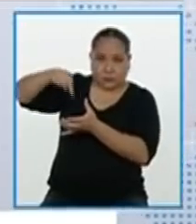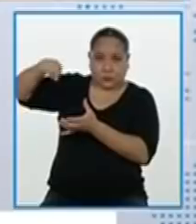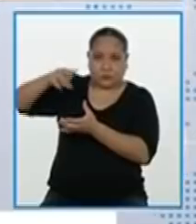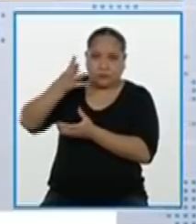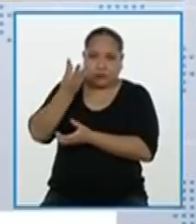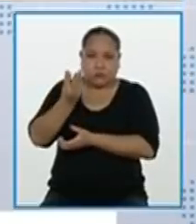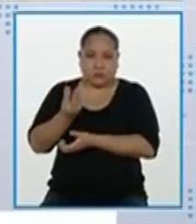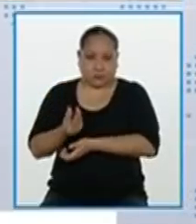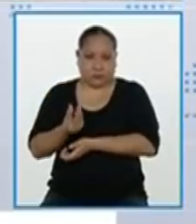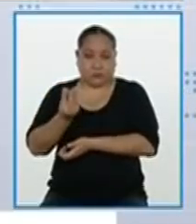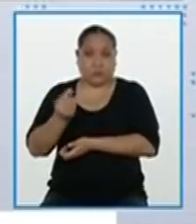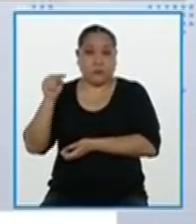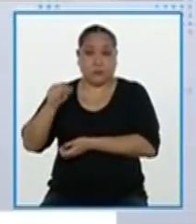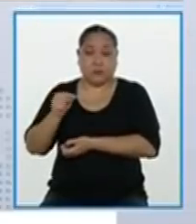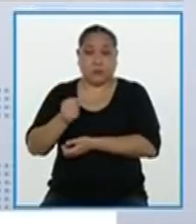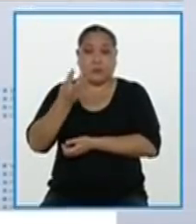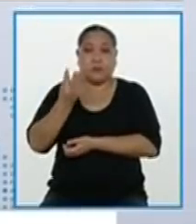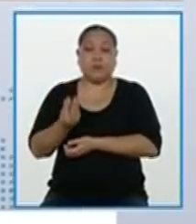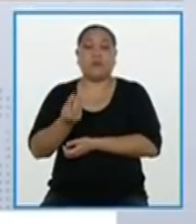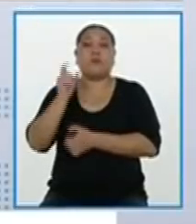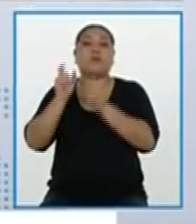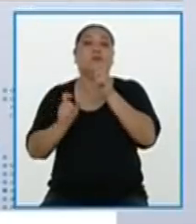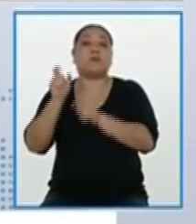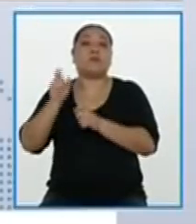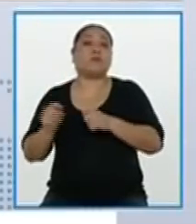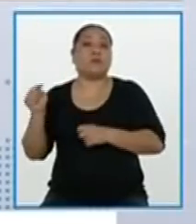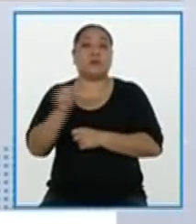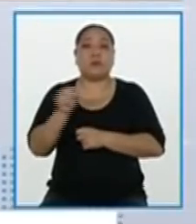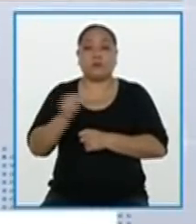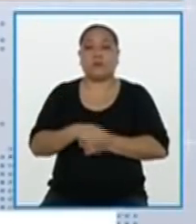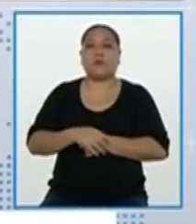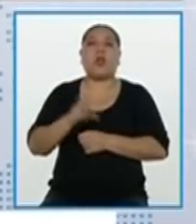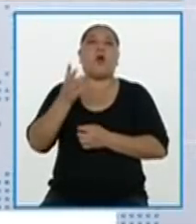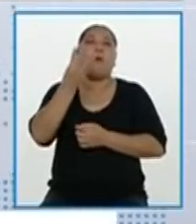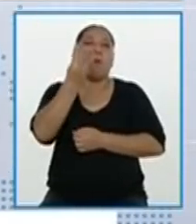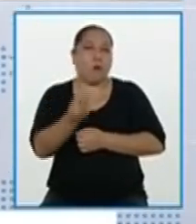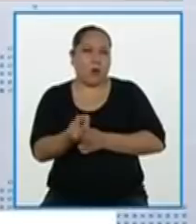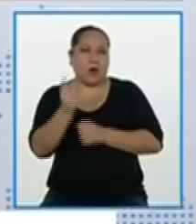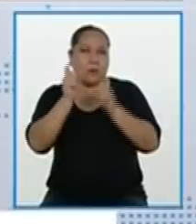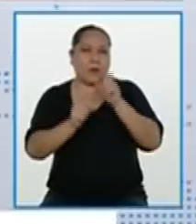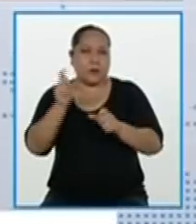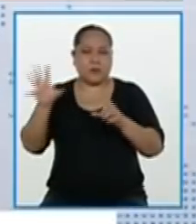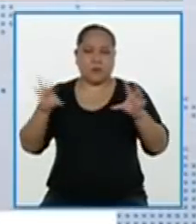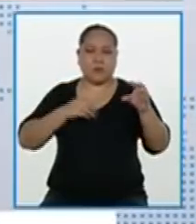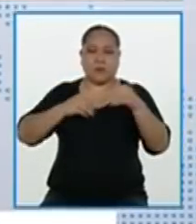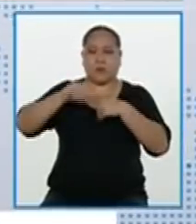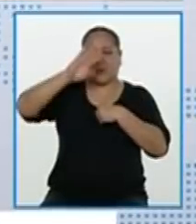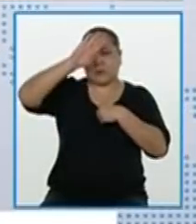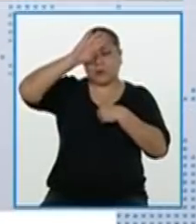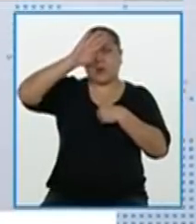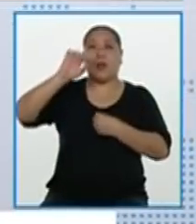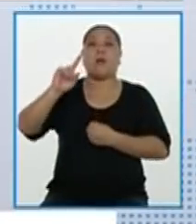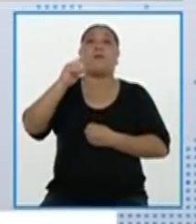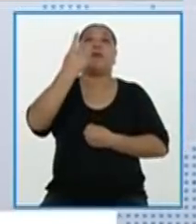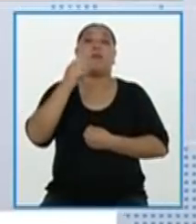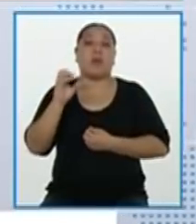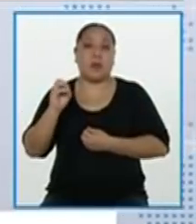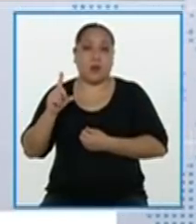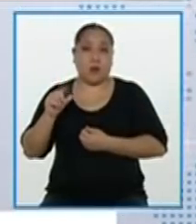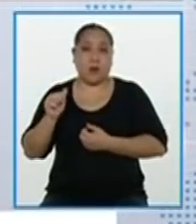mantener? Yo pienso que construcción puede cumplir con ciertos protocolos, pienso que minería también,